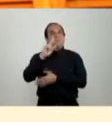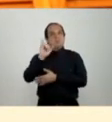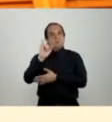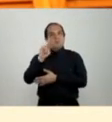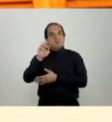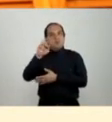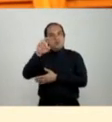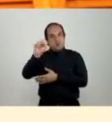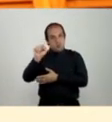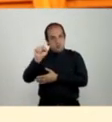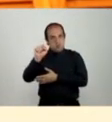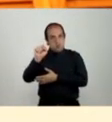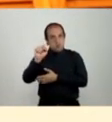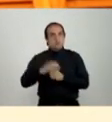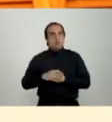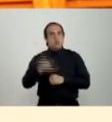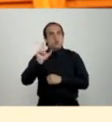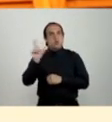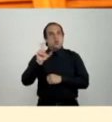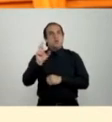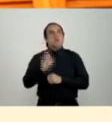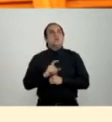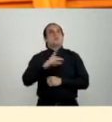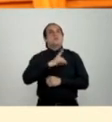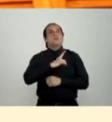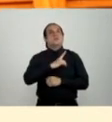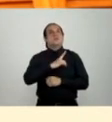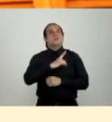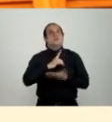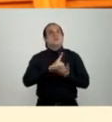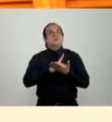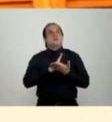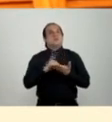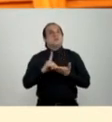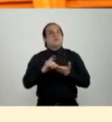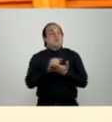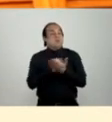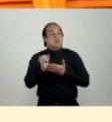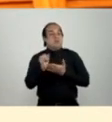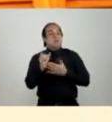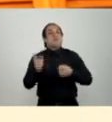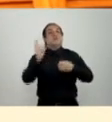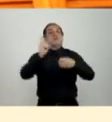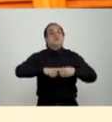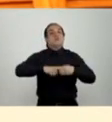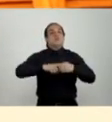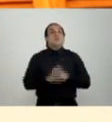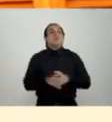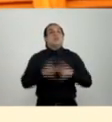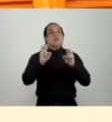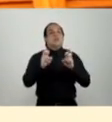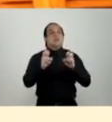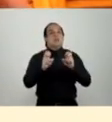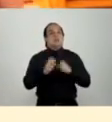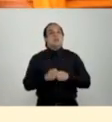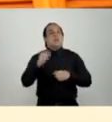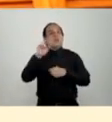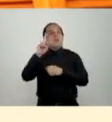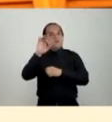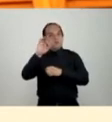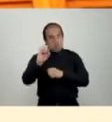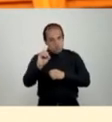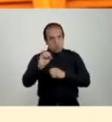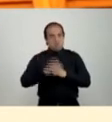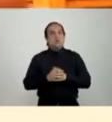cuando decidimos incorporarlo a la nueva colección popular, que el fondo está lanzando con toda la intención de crear una